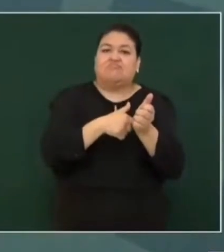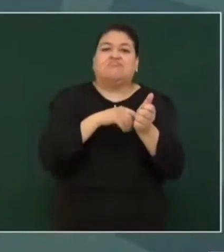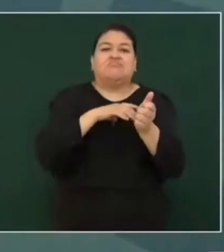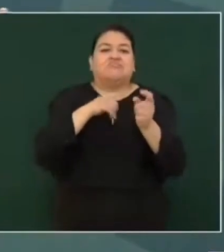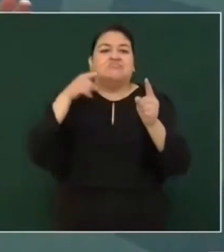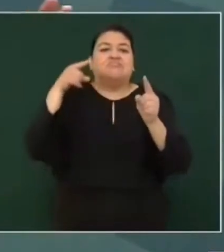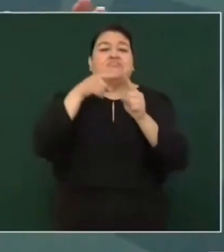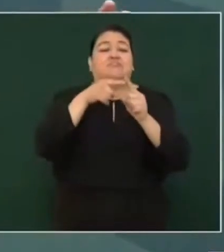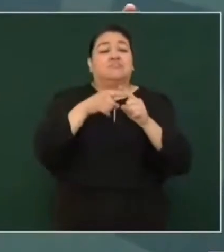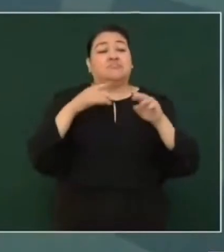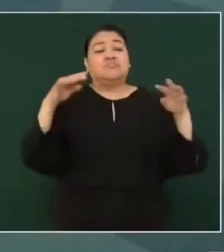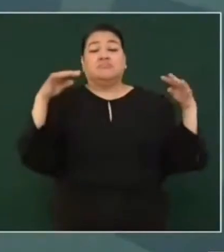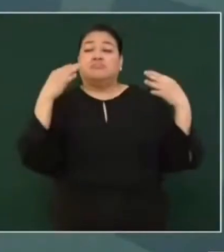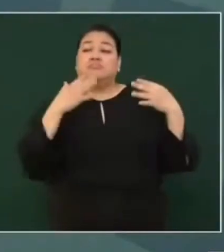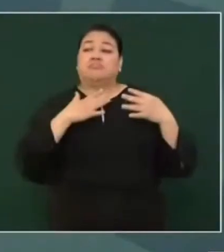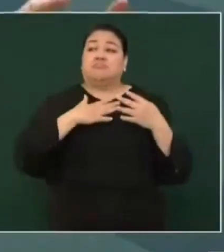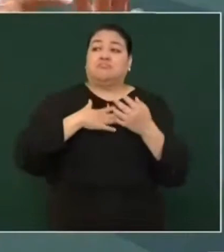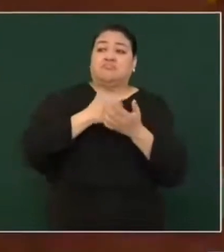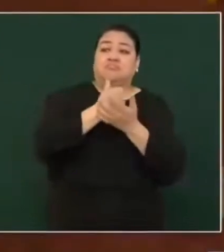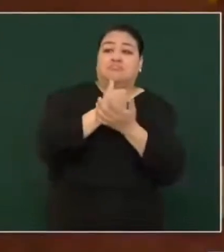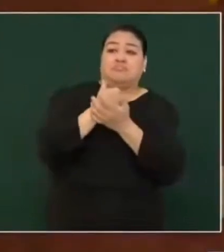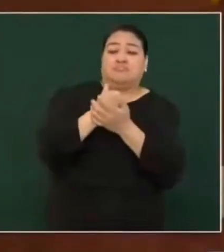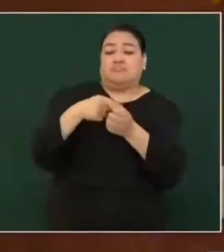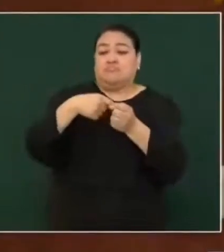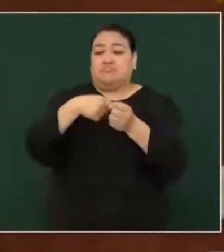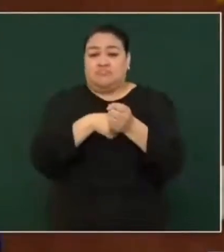En apariencia